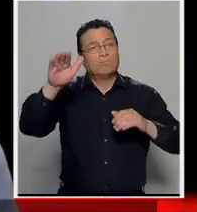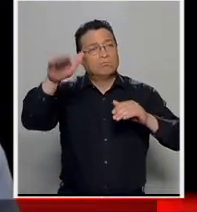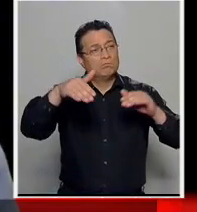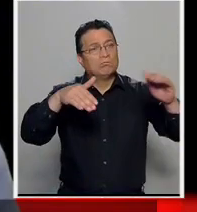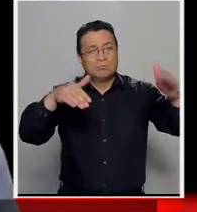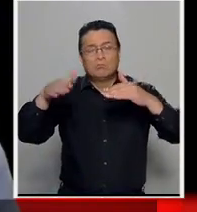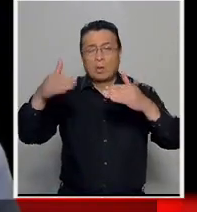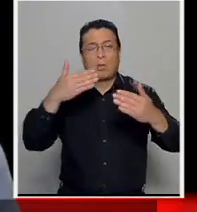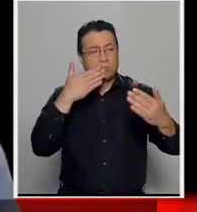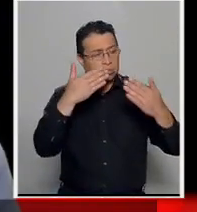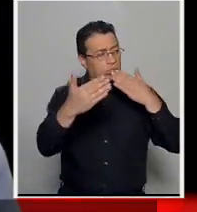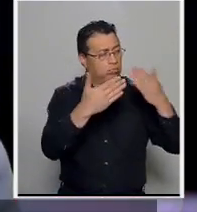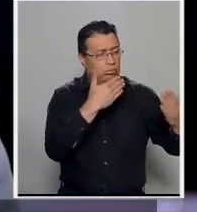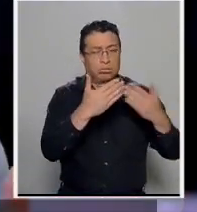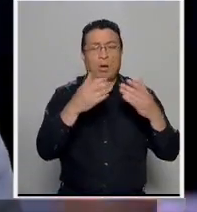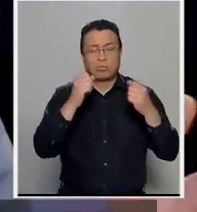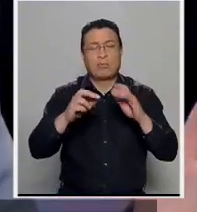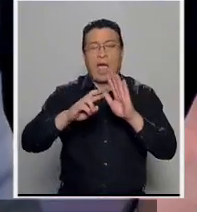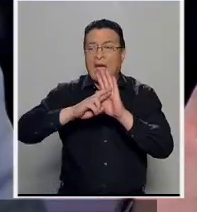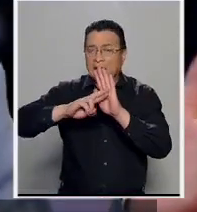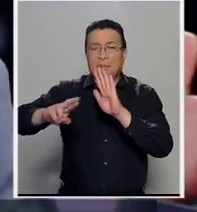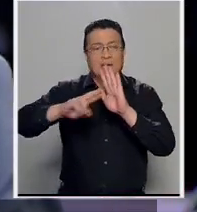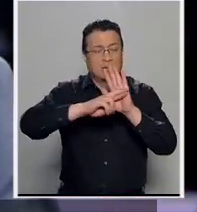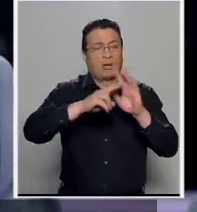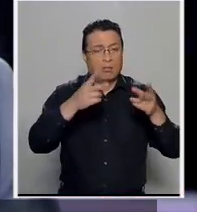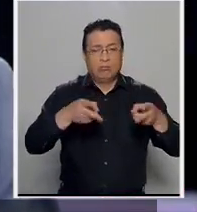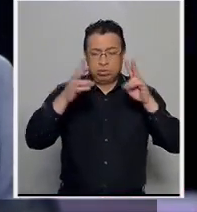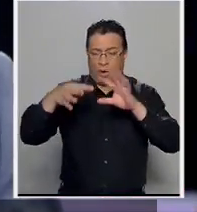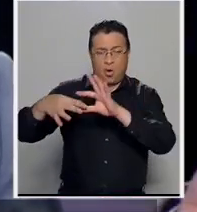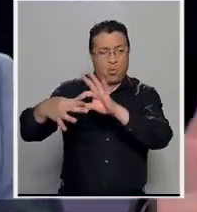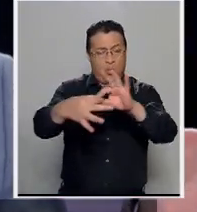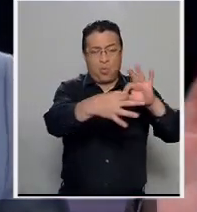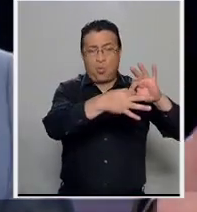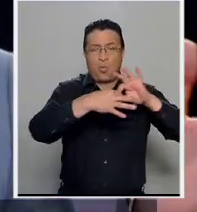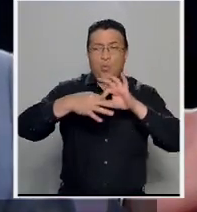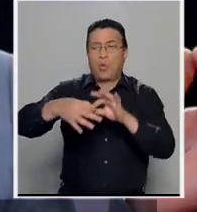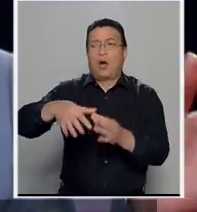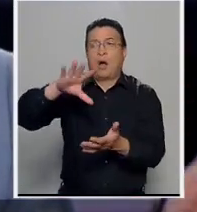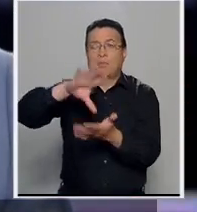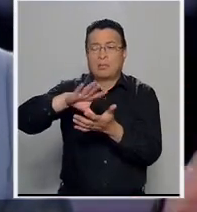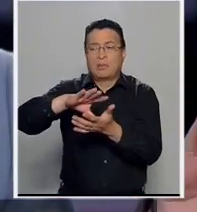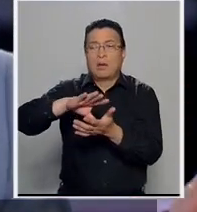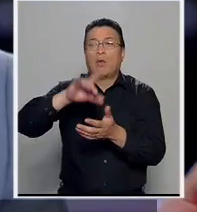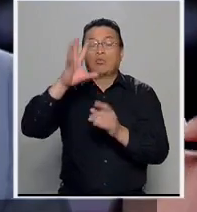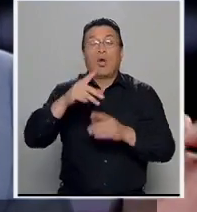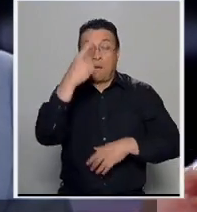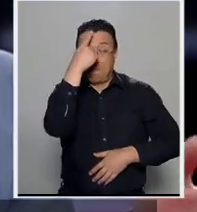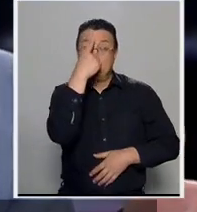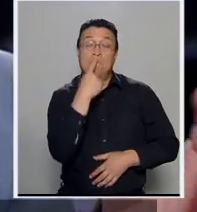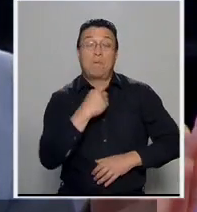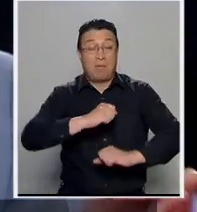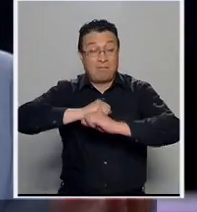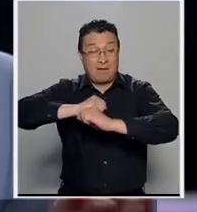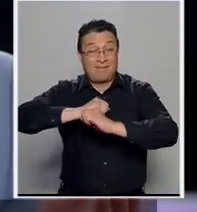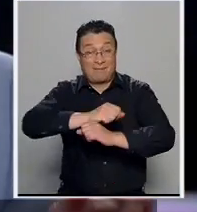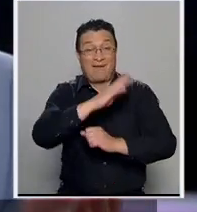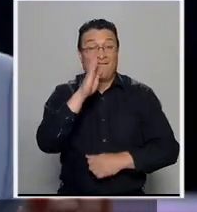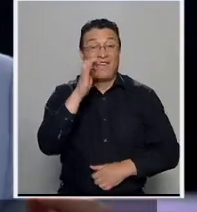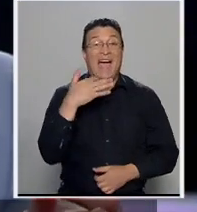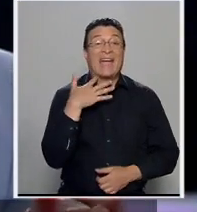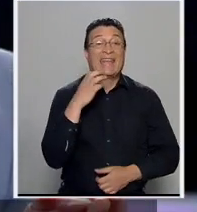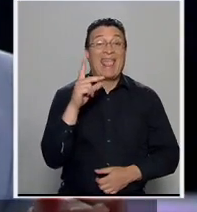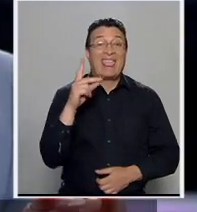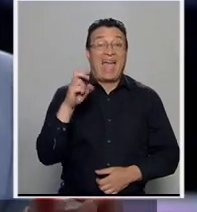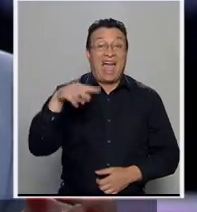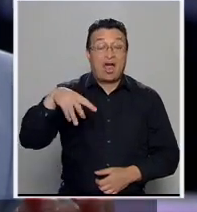poder tener discusiones que sean representativas y que permitan unirnos como país general está todo en general la estatua general baquedano hoy